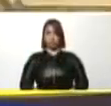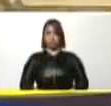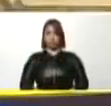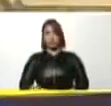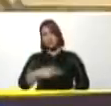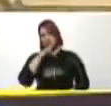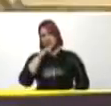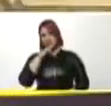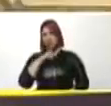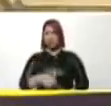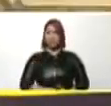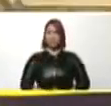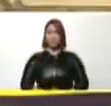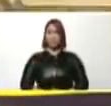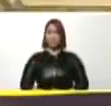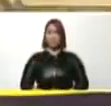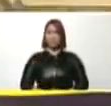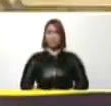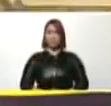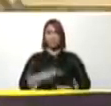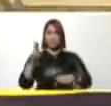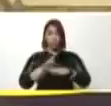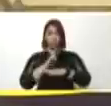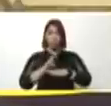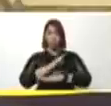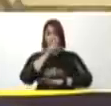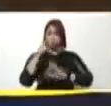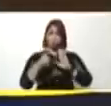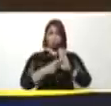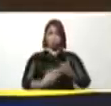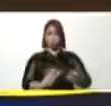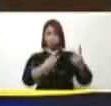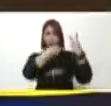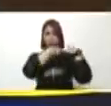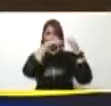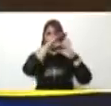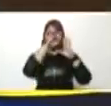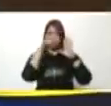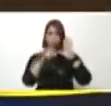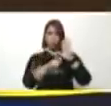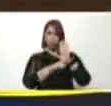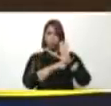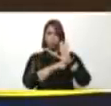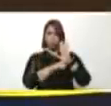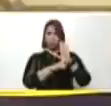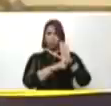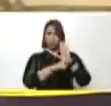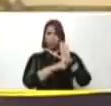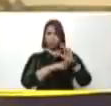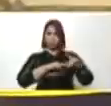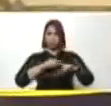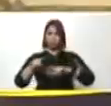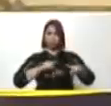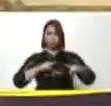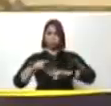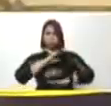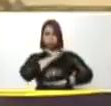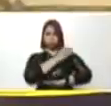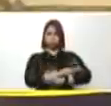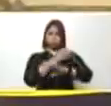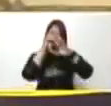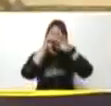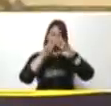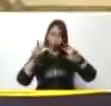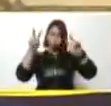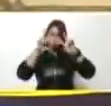quien, en uso total de sus atribuciones constitucionales, ejerza sus poderes